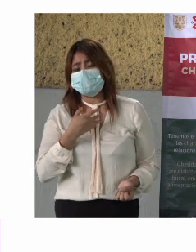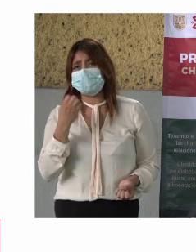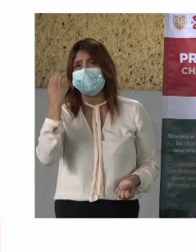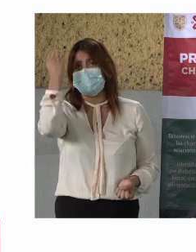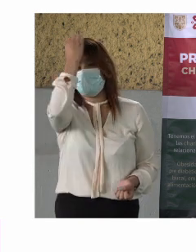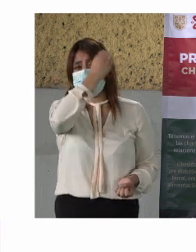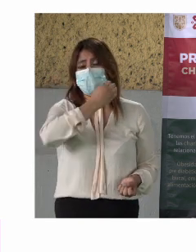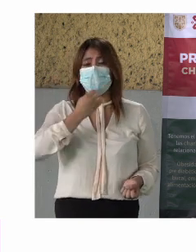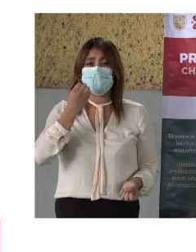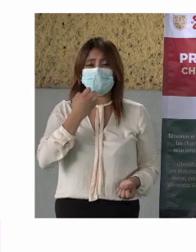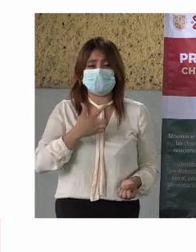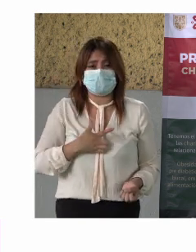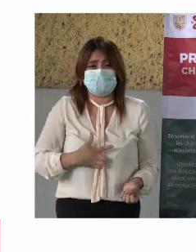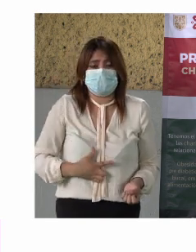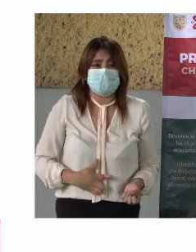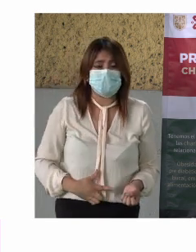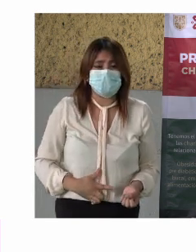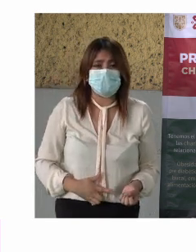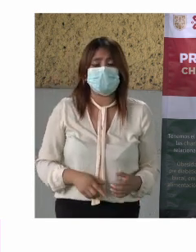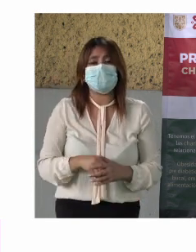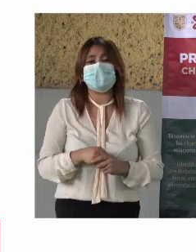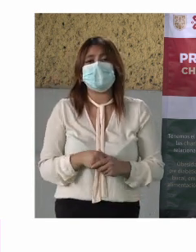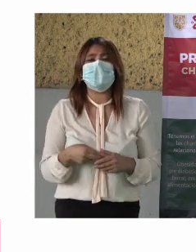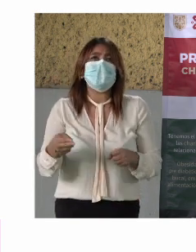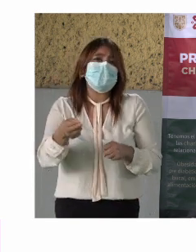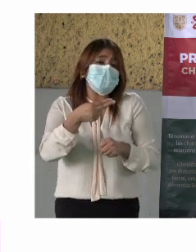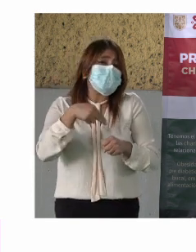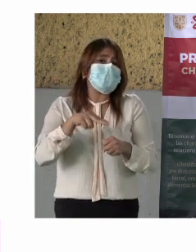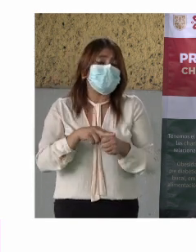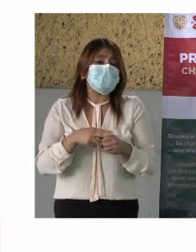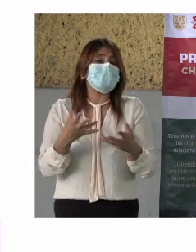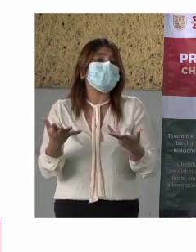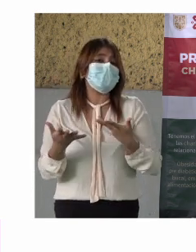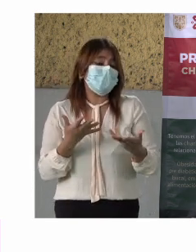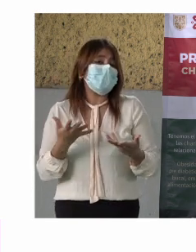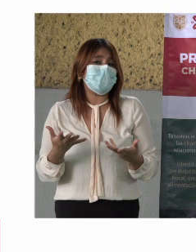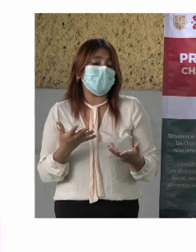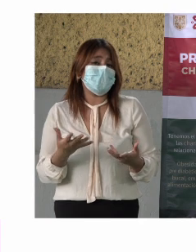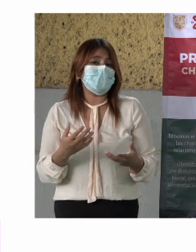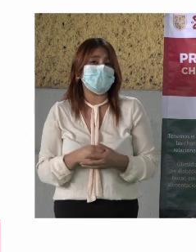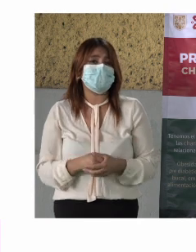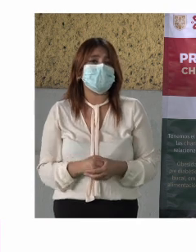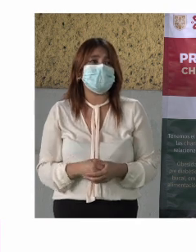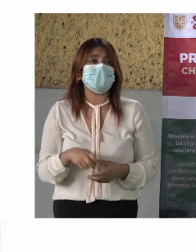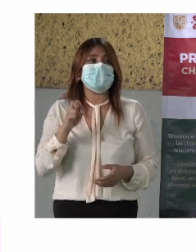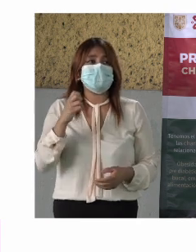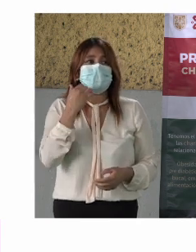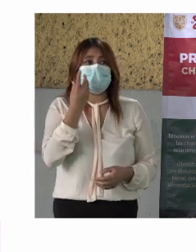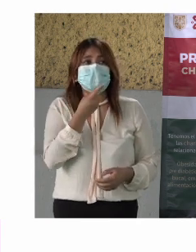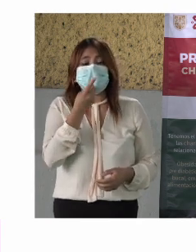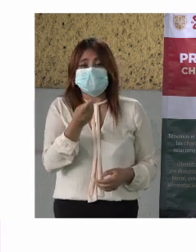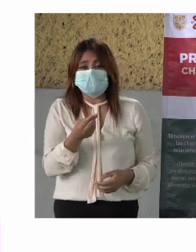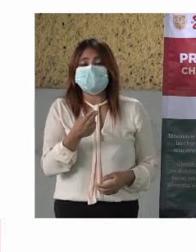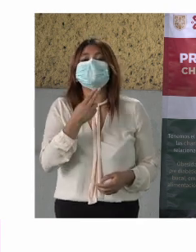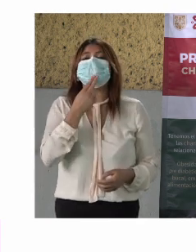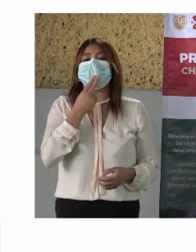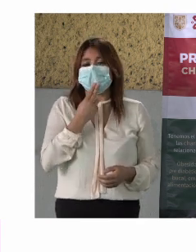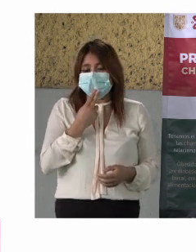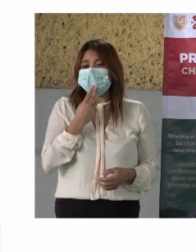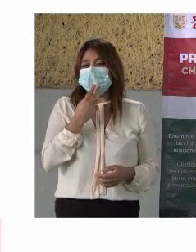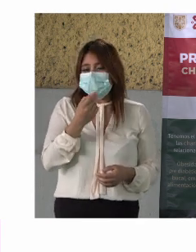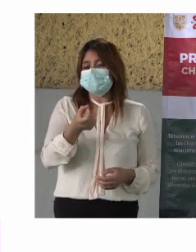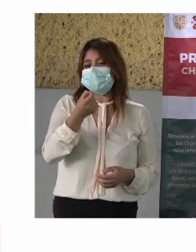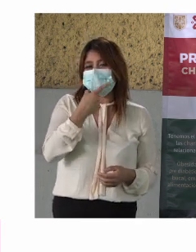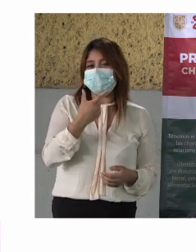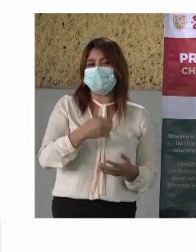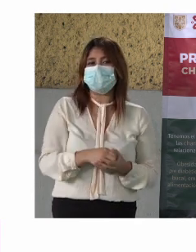orina, normalmente vamos a encontrar glucosa en la orina porque está funcionando ahí ese medicamento, ¿de acuerdo? Entonces nada más